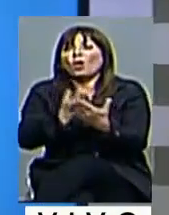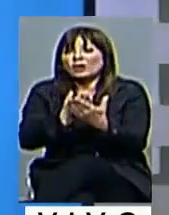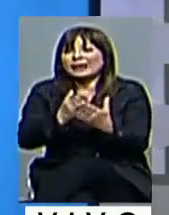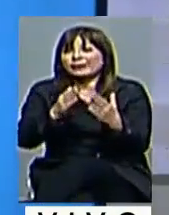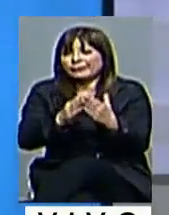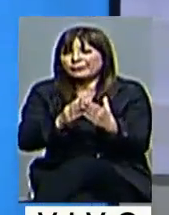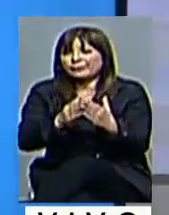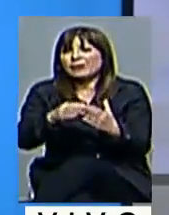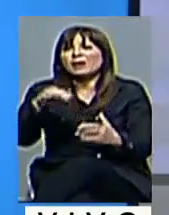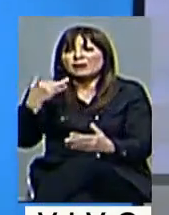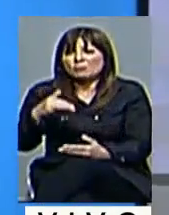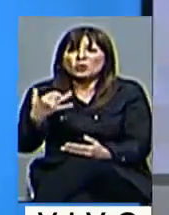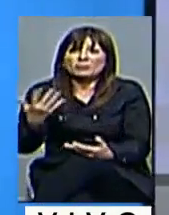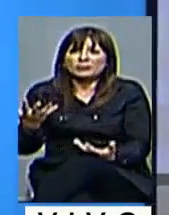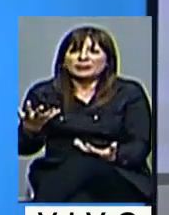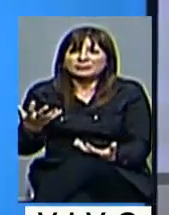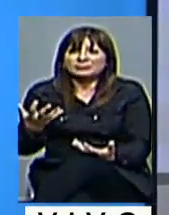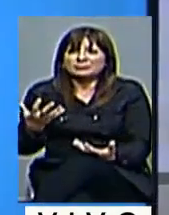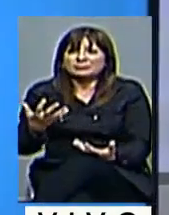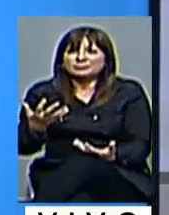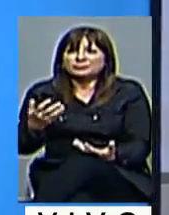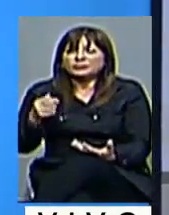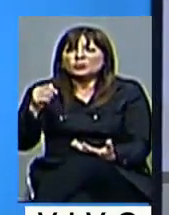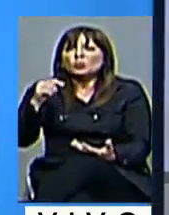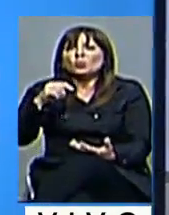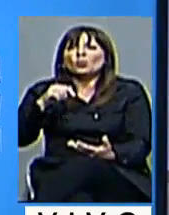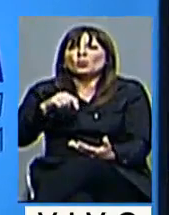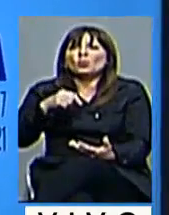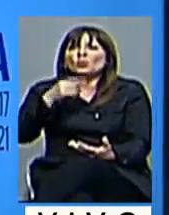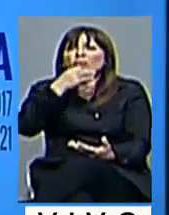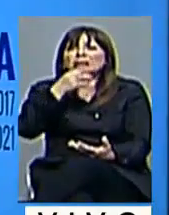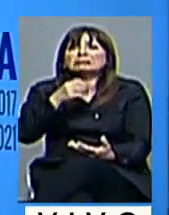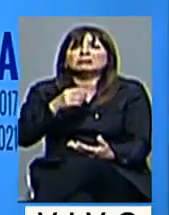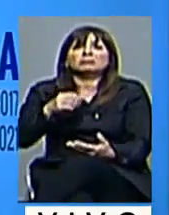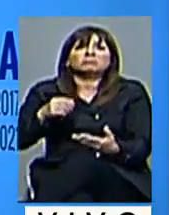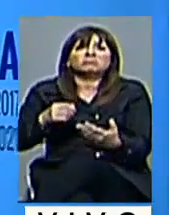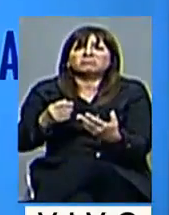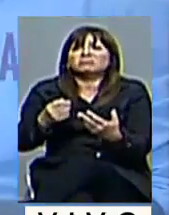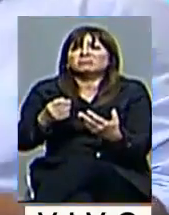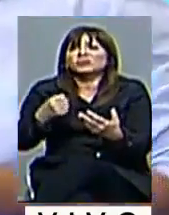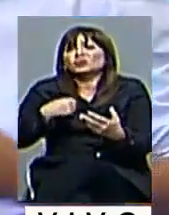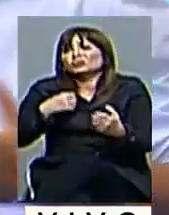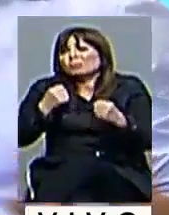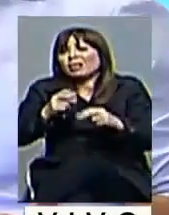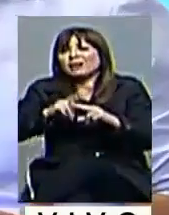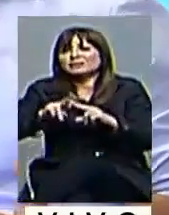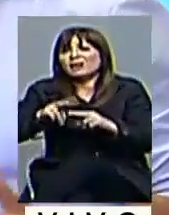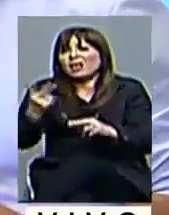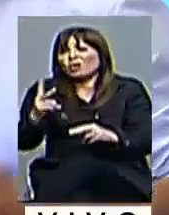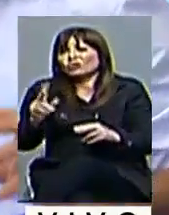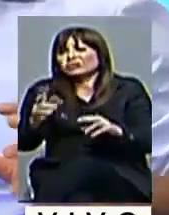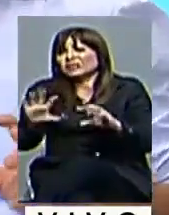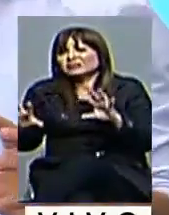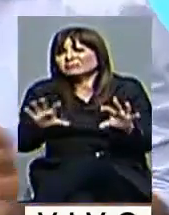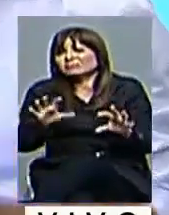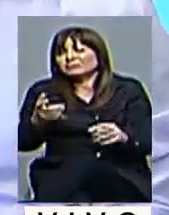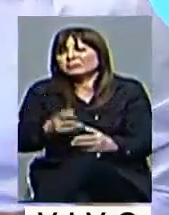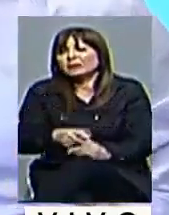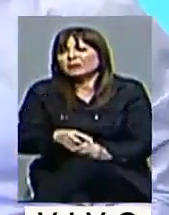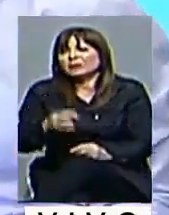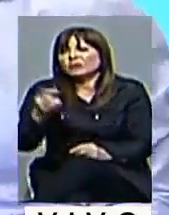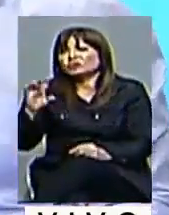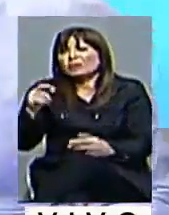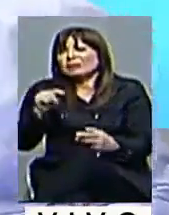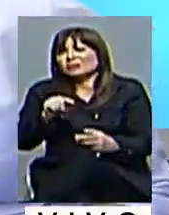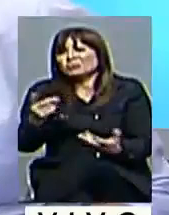básico, desde los niños más chiquititos, uno dice que se pueden hacer las dos cosas. Aquí, o sea, se pueden hacer las dos cosas. Pero los recursos son escasos. Sí,